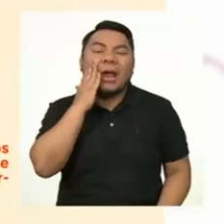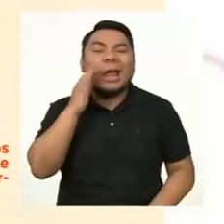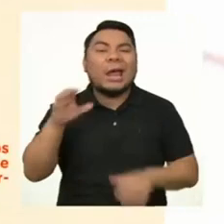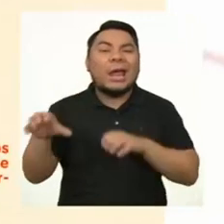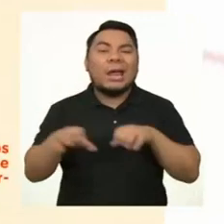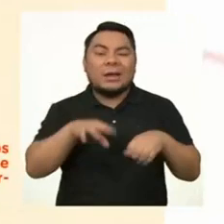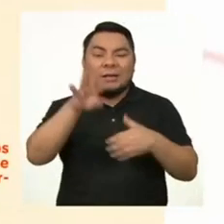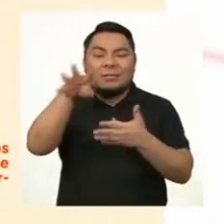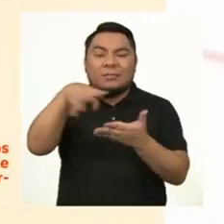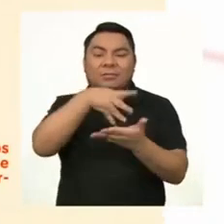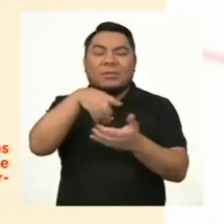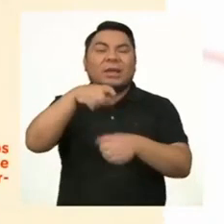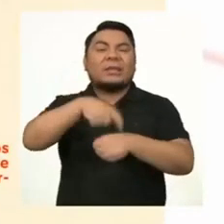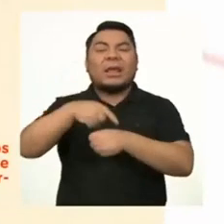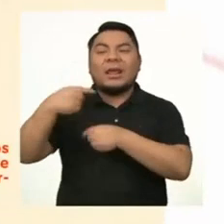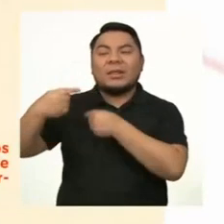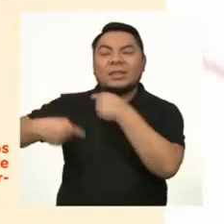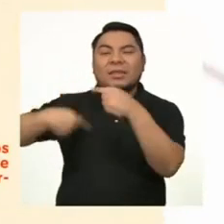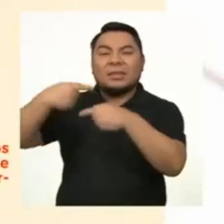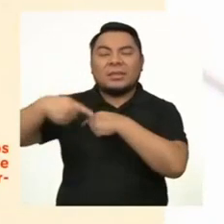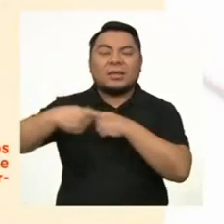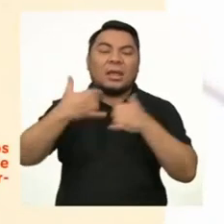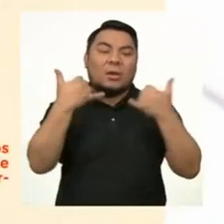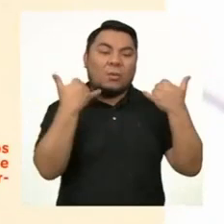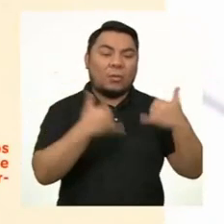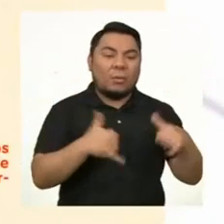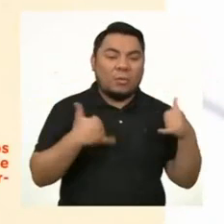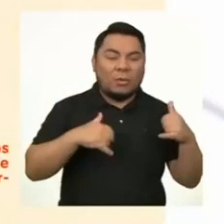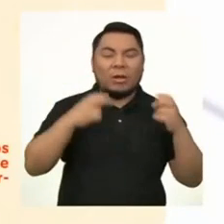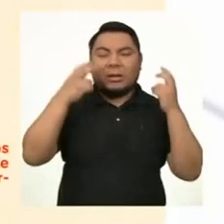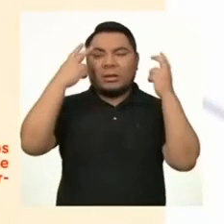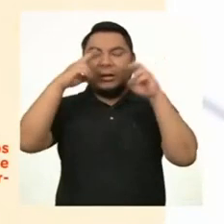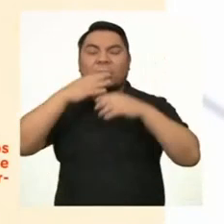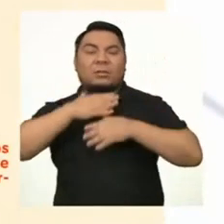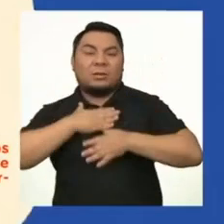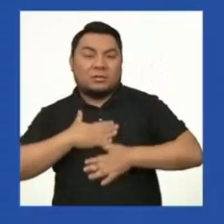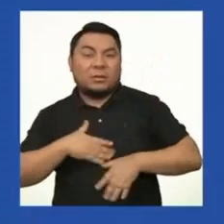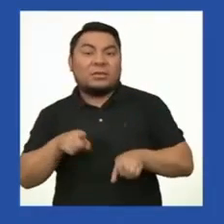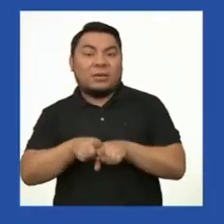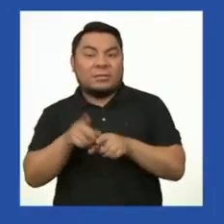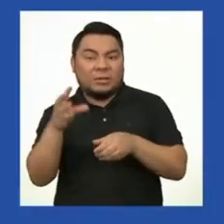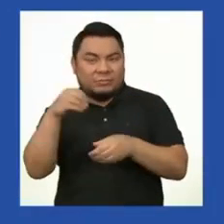un programa diario que incluya ratos para el juego y el esparcimiento.